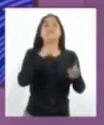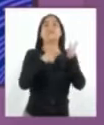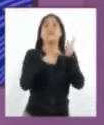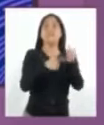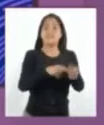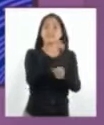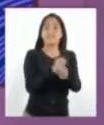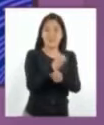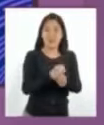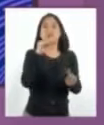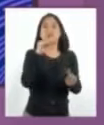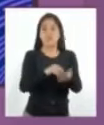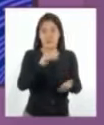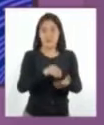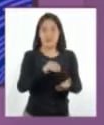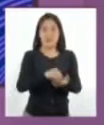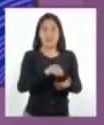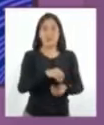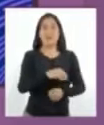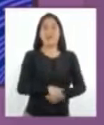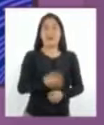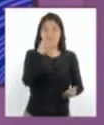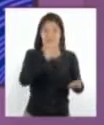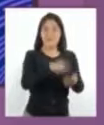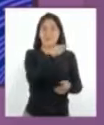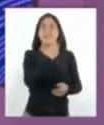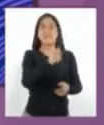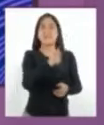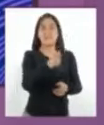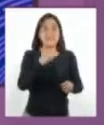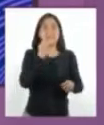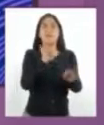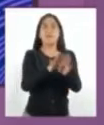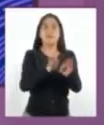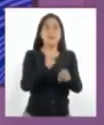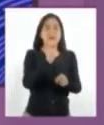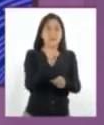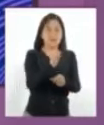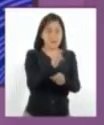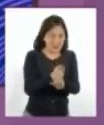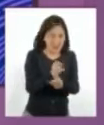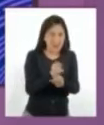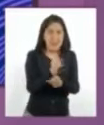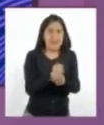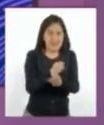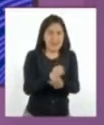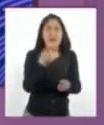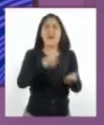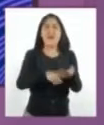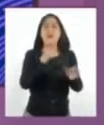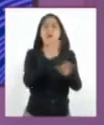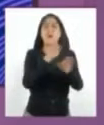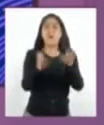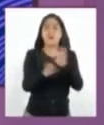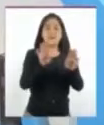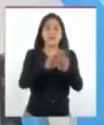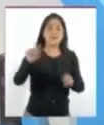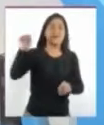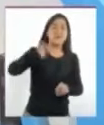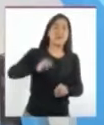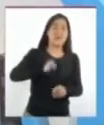investigando hasta nuestros días. En él hallaron objetos a los que se les estima una antigüedad de 14.000